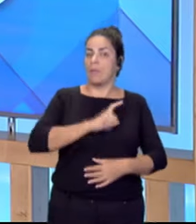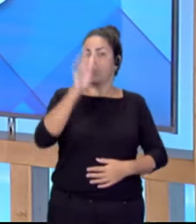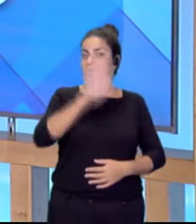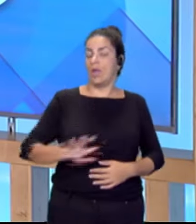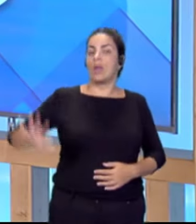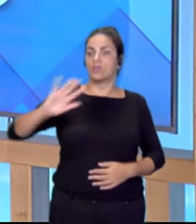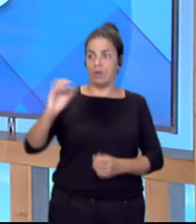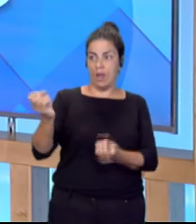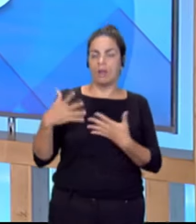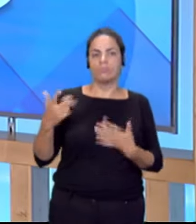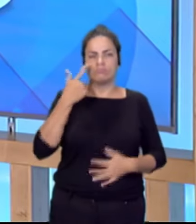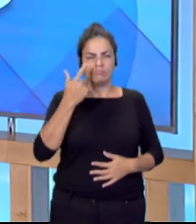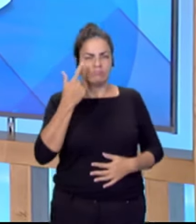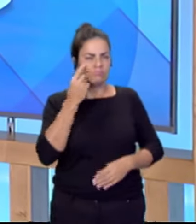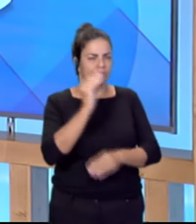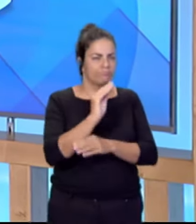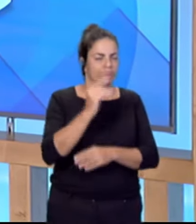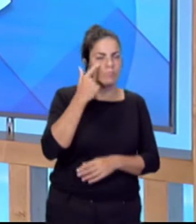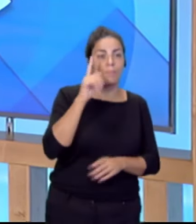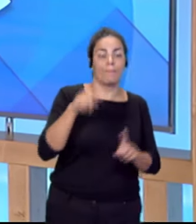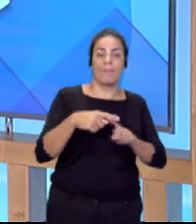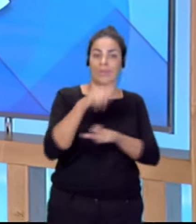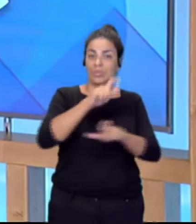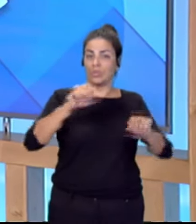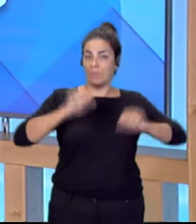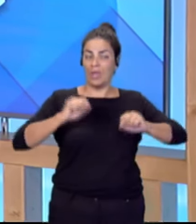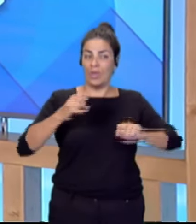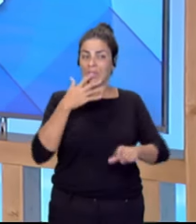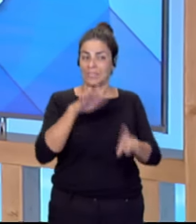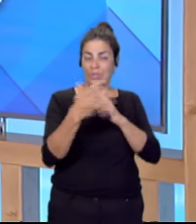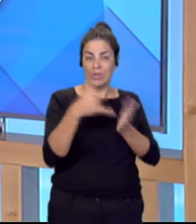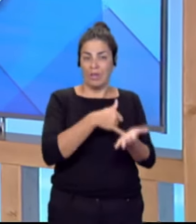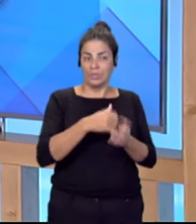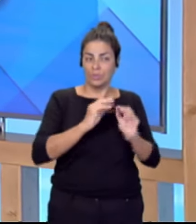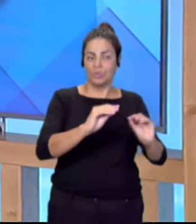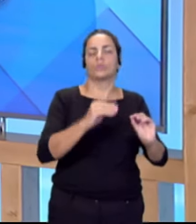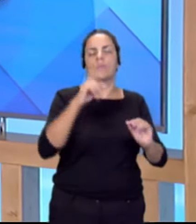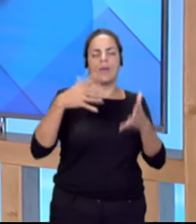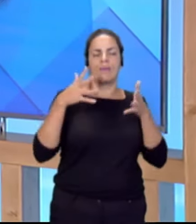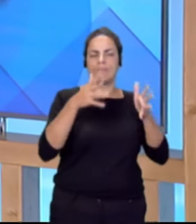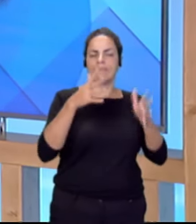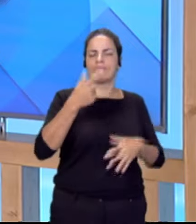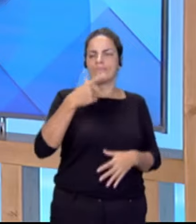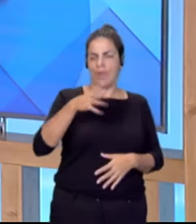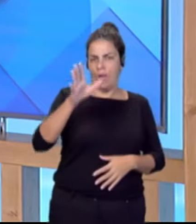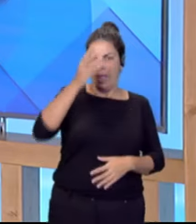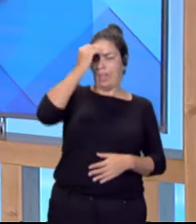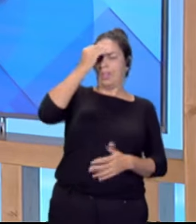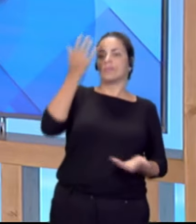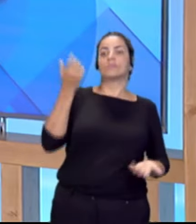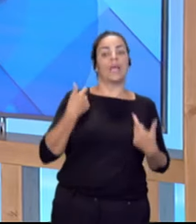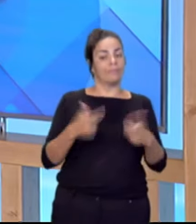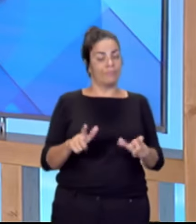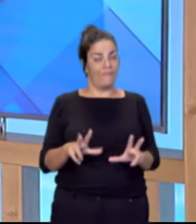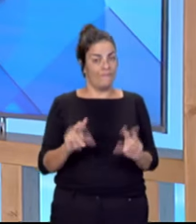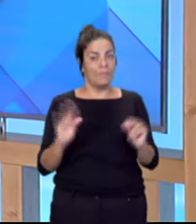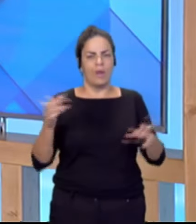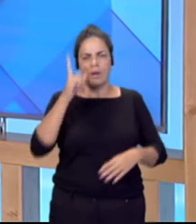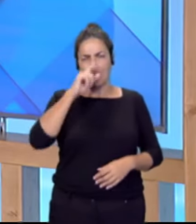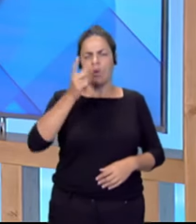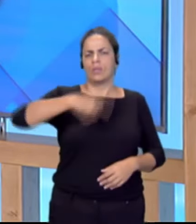personas mayores en situación de vulnerabilidad, pues tener en cuenta estos consejos. Terminamos así esta sección, pero recuerden que esperamos siempre por